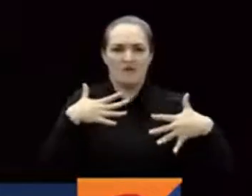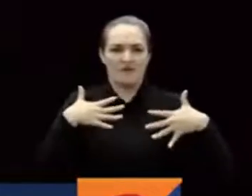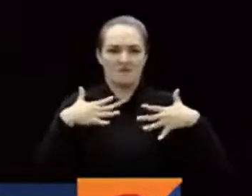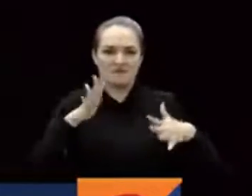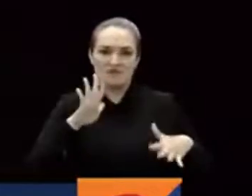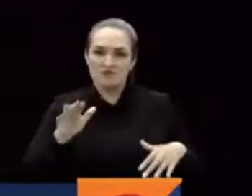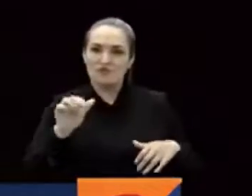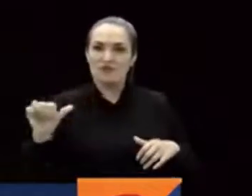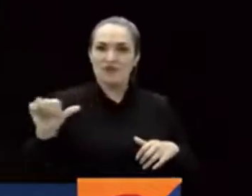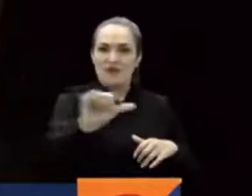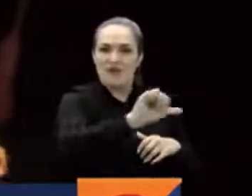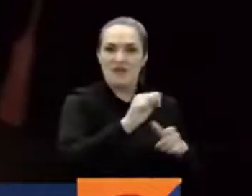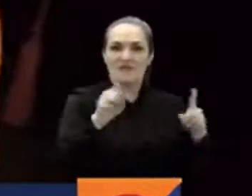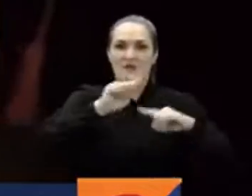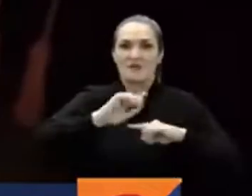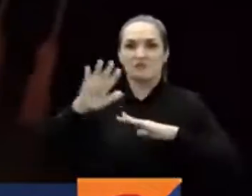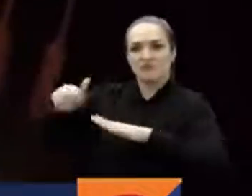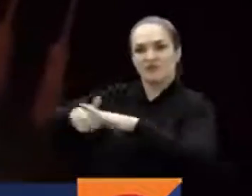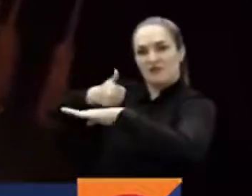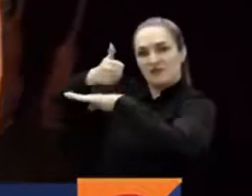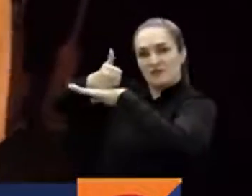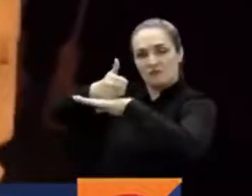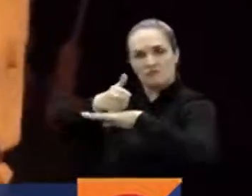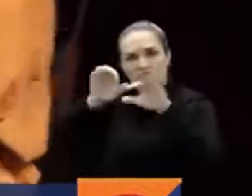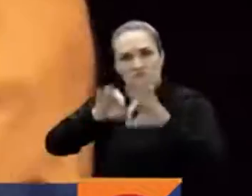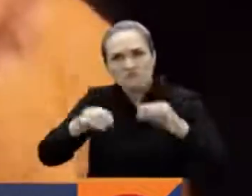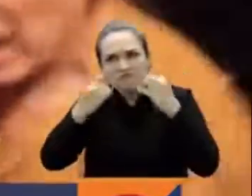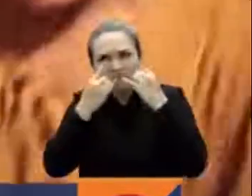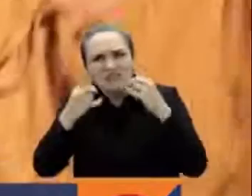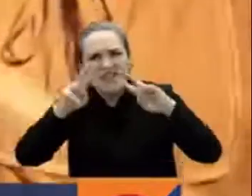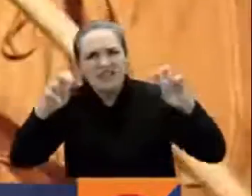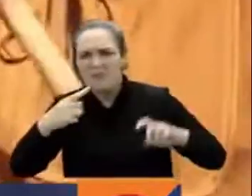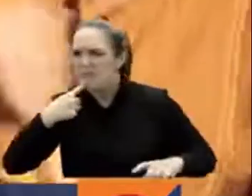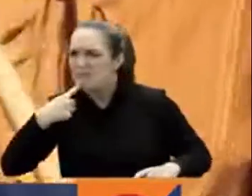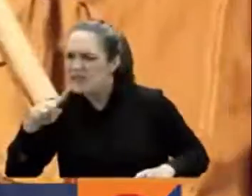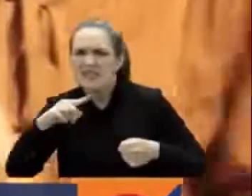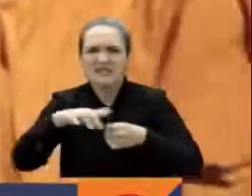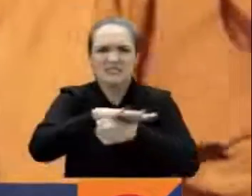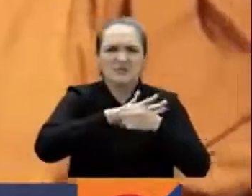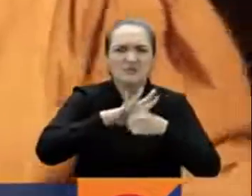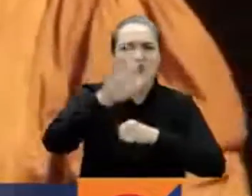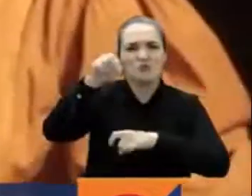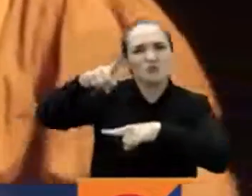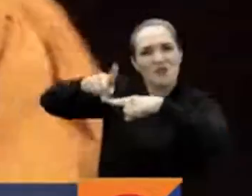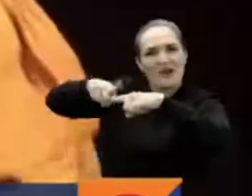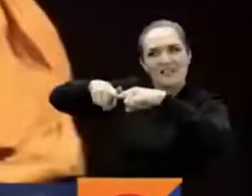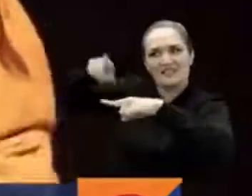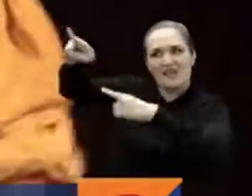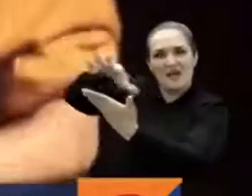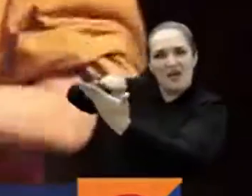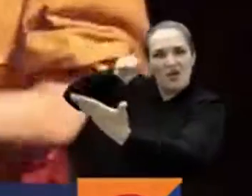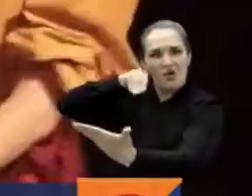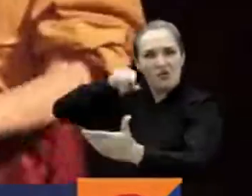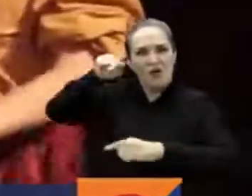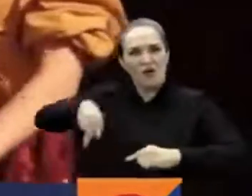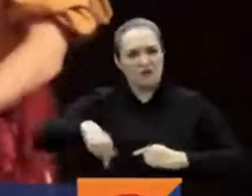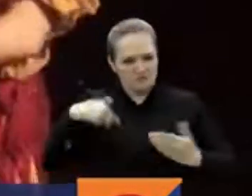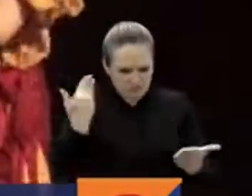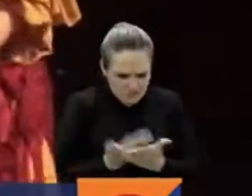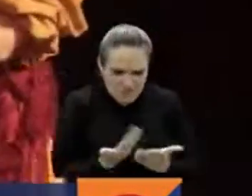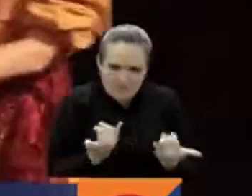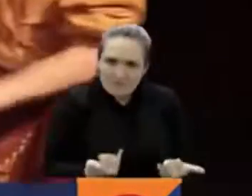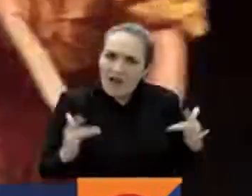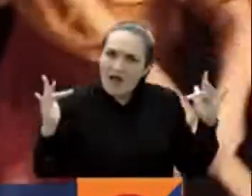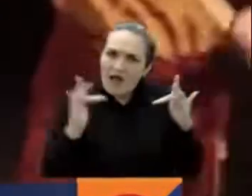el director. Llama la atención el contenido lleno de ironías del clásico griego y que aún sigue vigente en pleno siglo XXI.